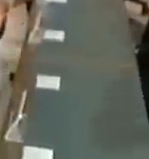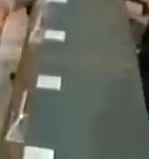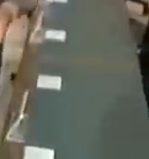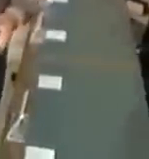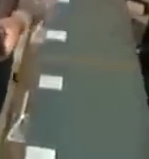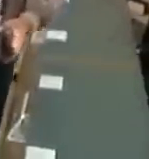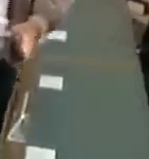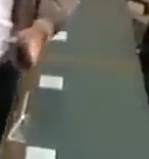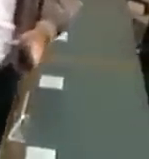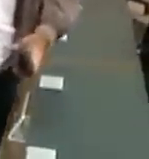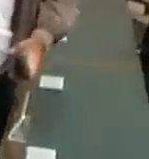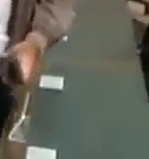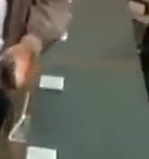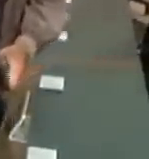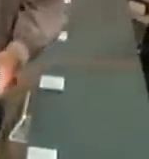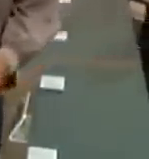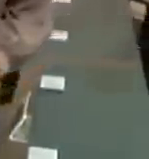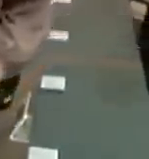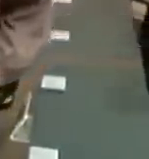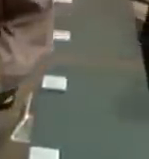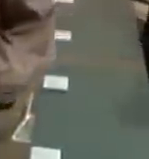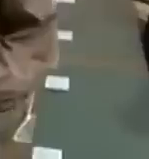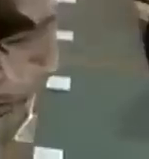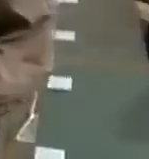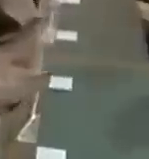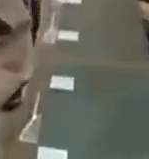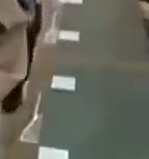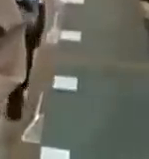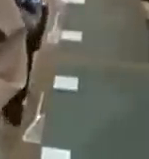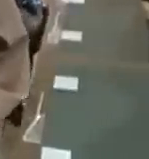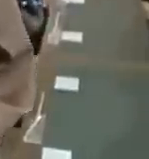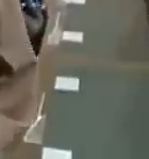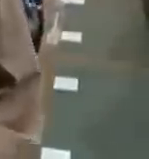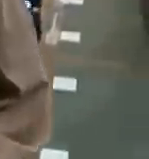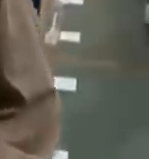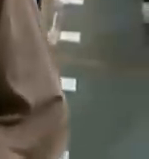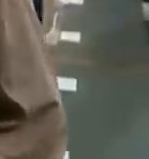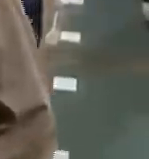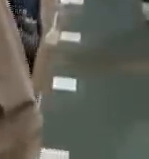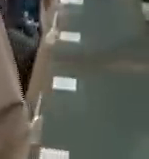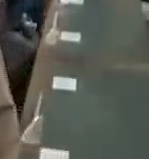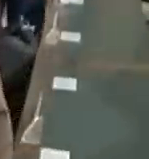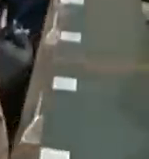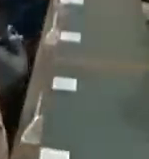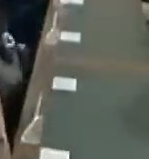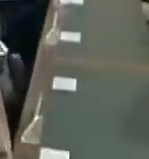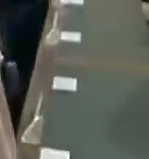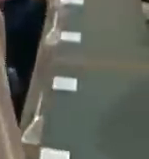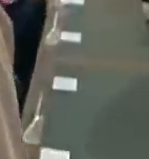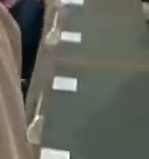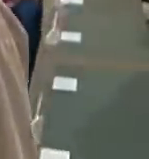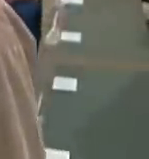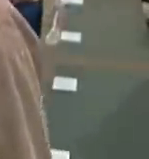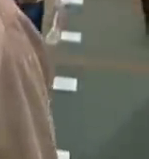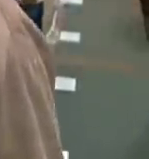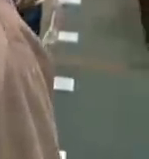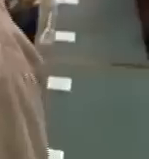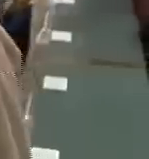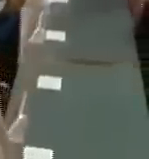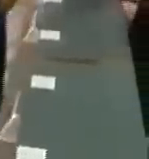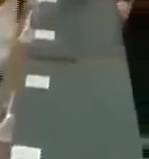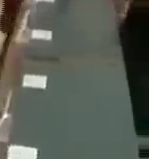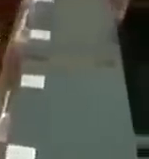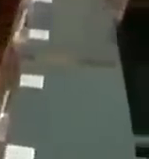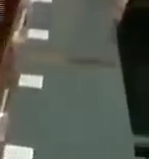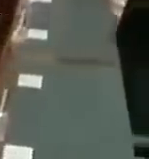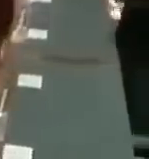mantenerse en nuestra sintonía no sin antes recordarles que la información parlamentaria de primera mano usted la consigue acá solo